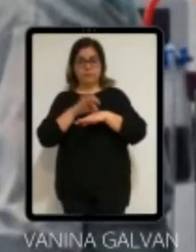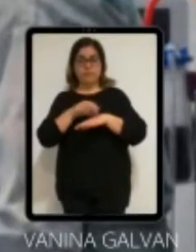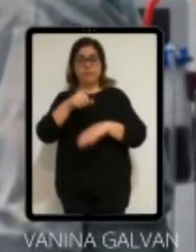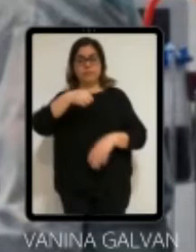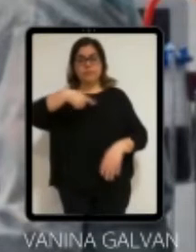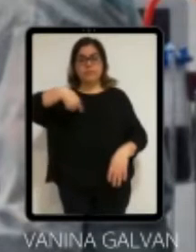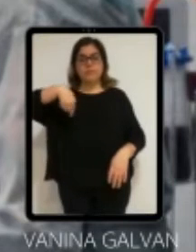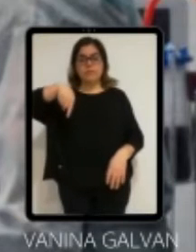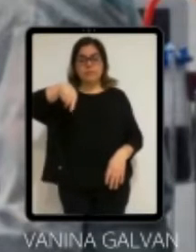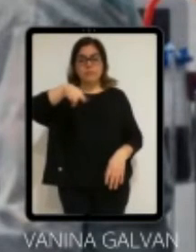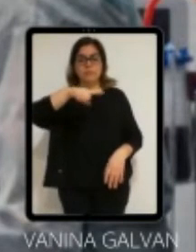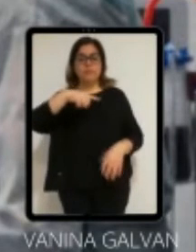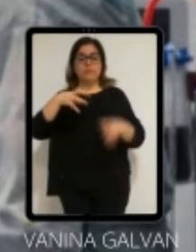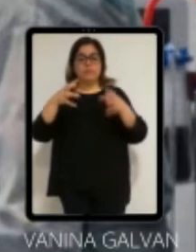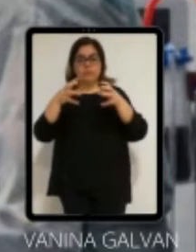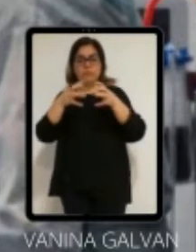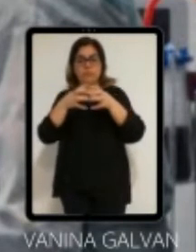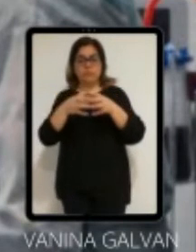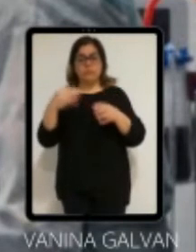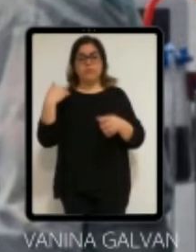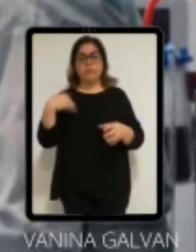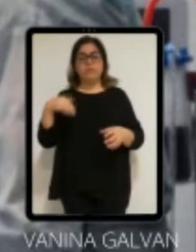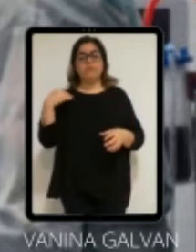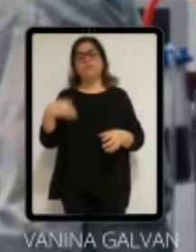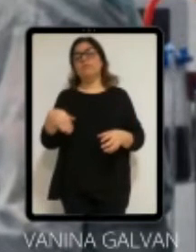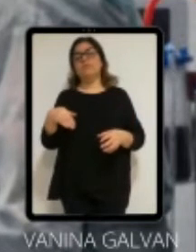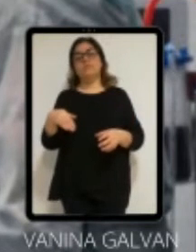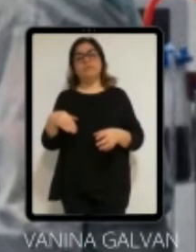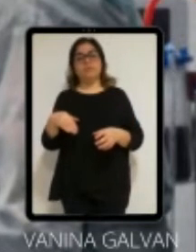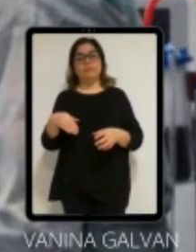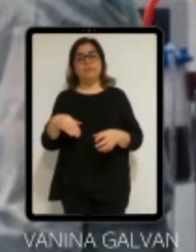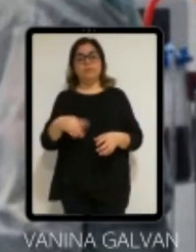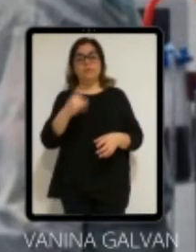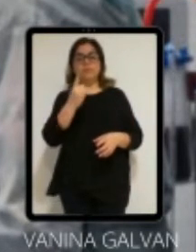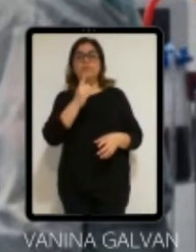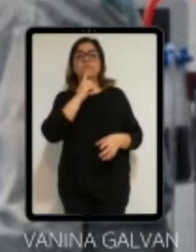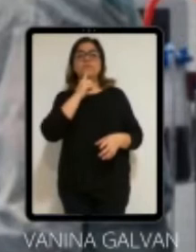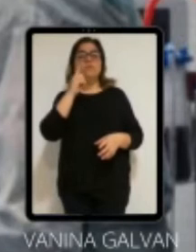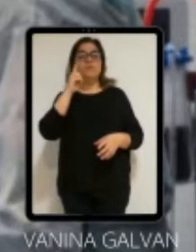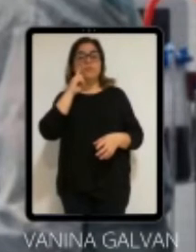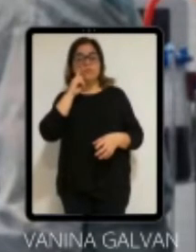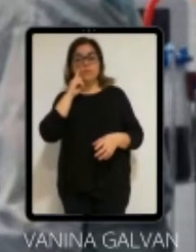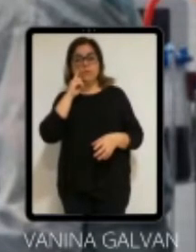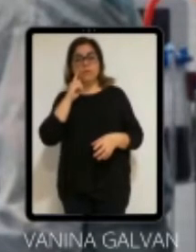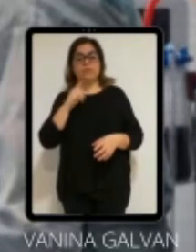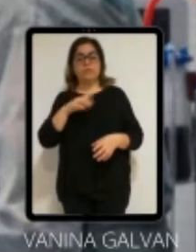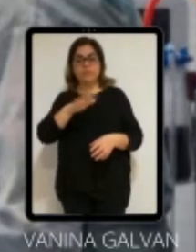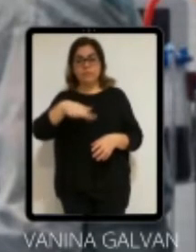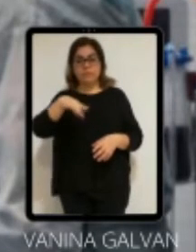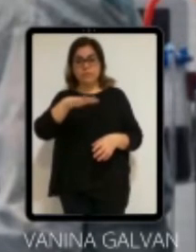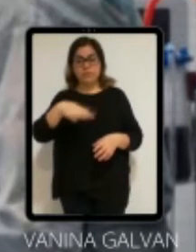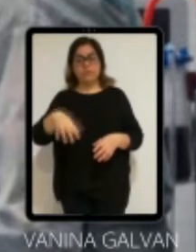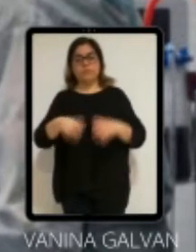Hola, somos médicos de la Sociedad Argentina de Terapia Intensiva Regional Patagónica, preocupados por el incremento de casos COVID en